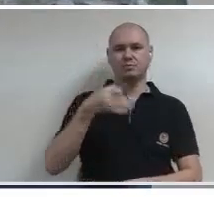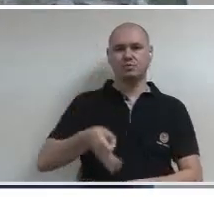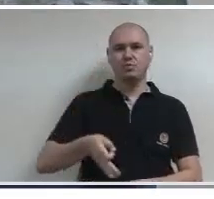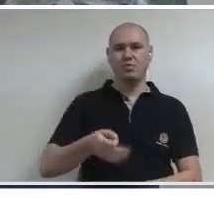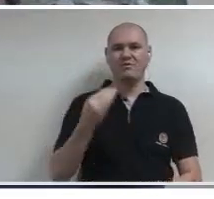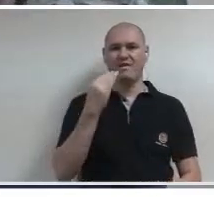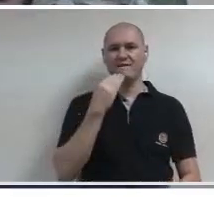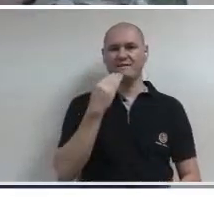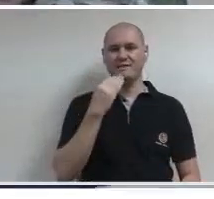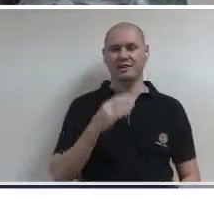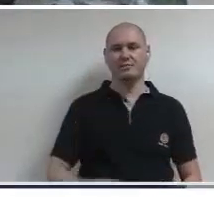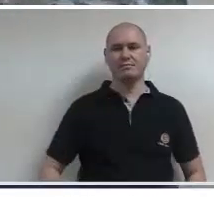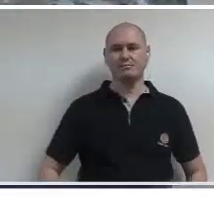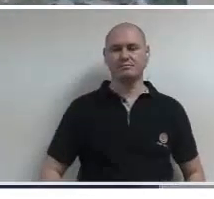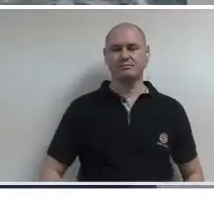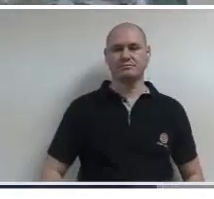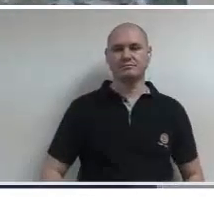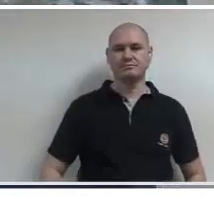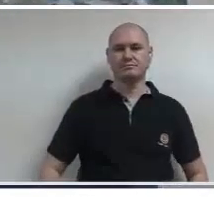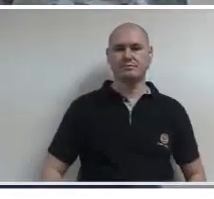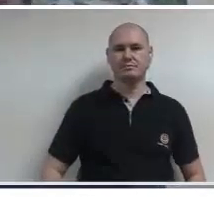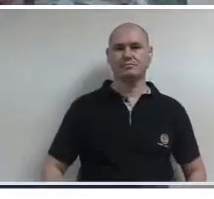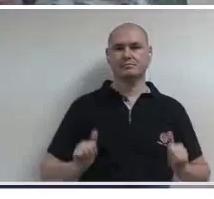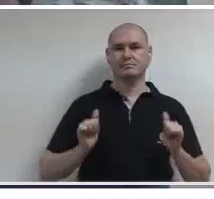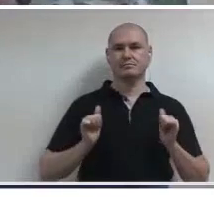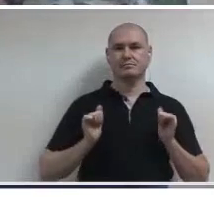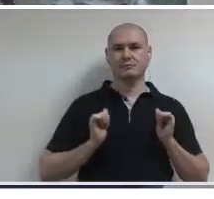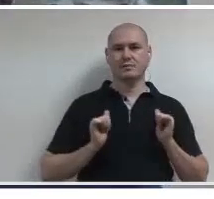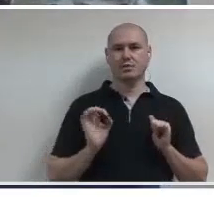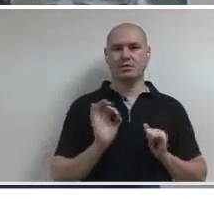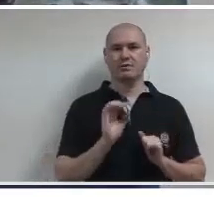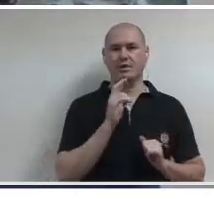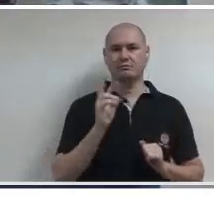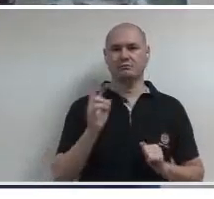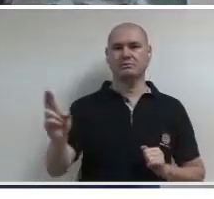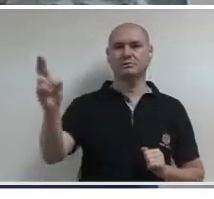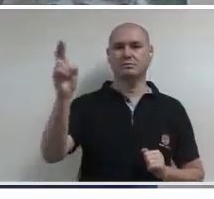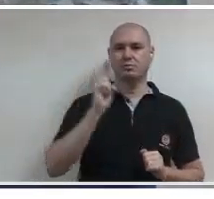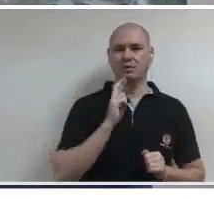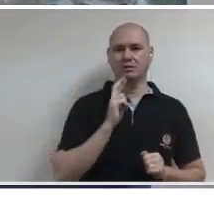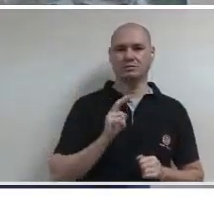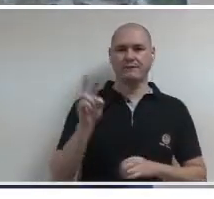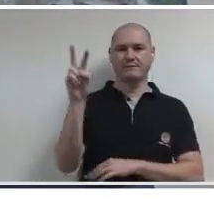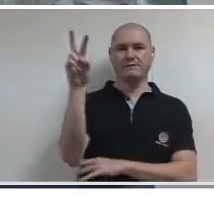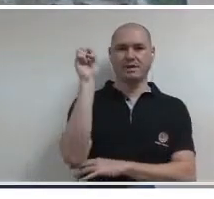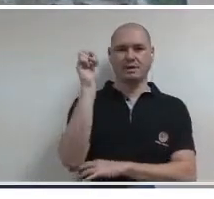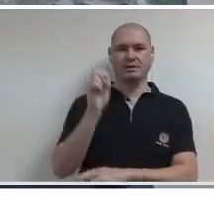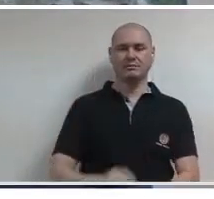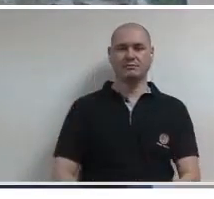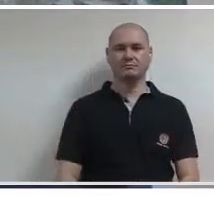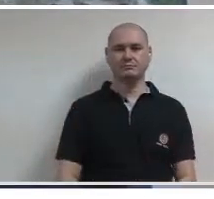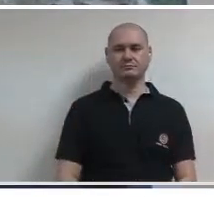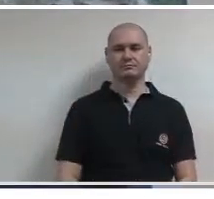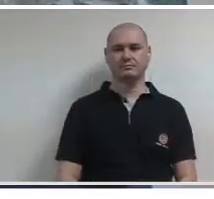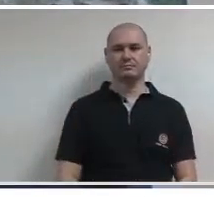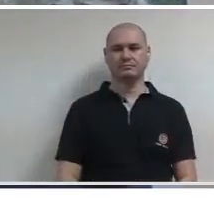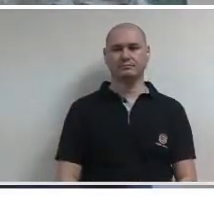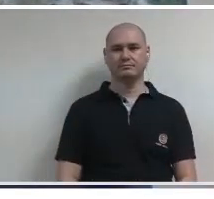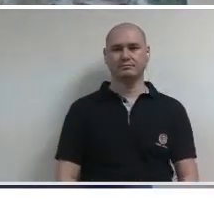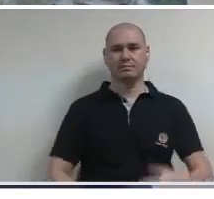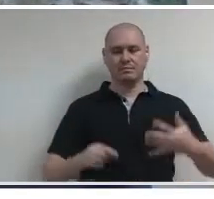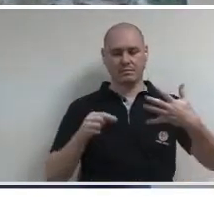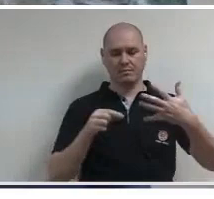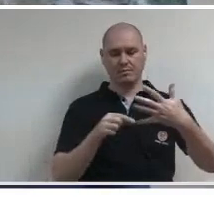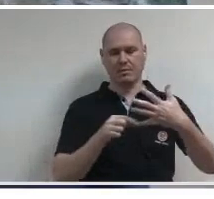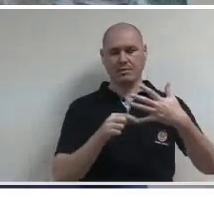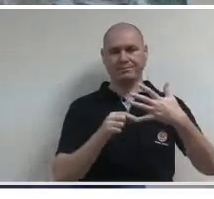Angaiteramo co expediente coa 9 de abril huyó en fiscalía de Cocuatía coa. Ya esa agua upeyo ye contesta coa